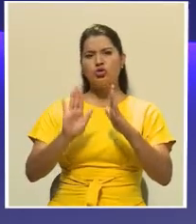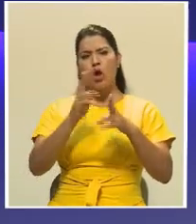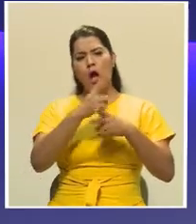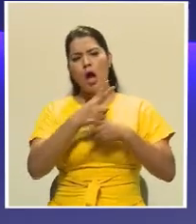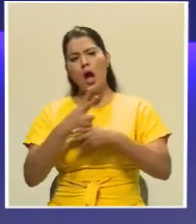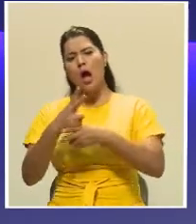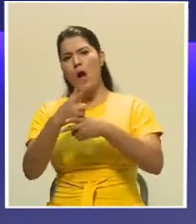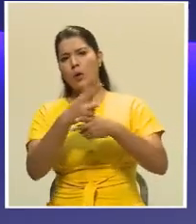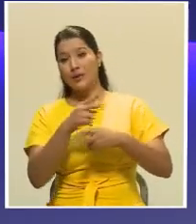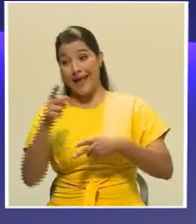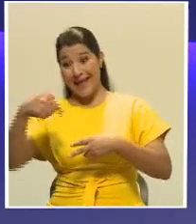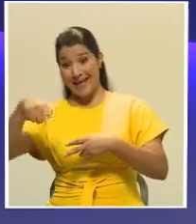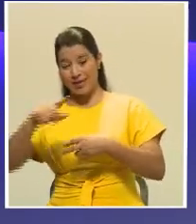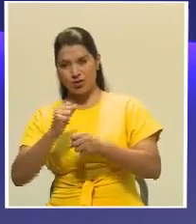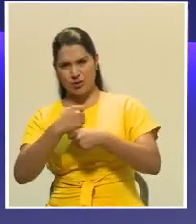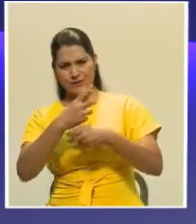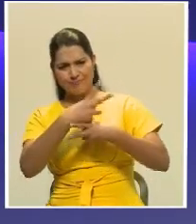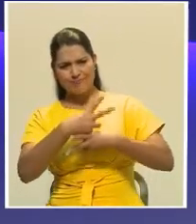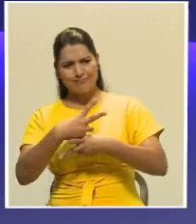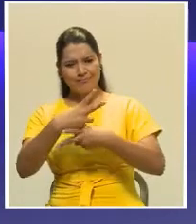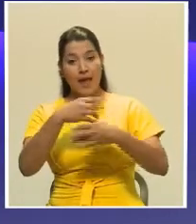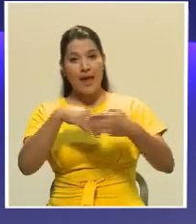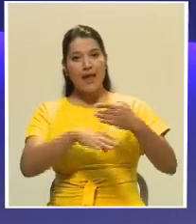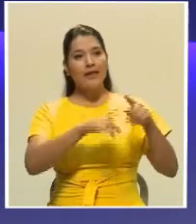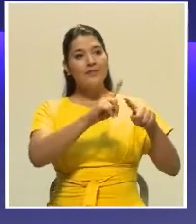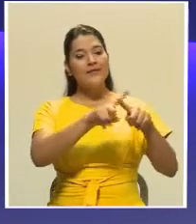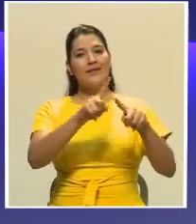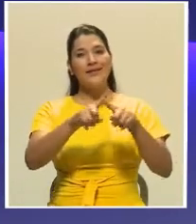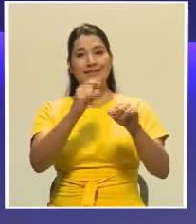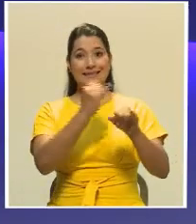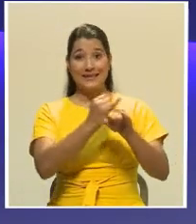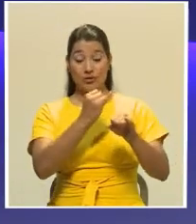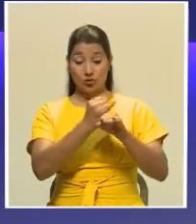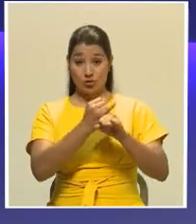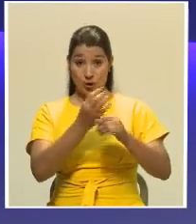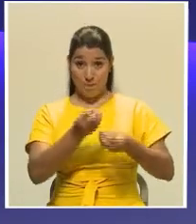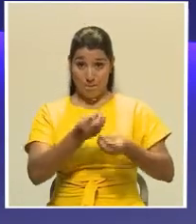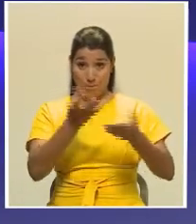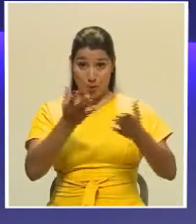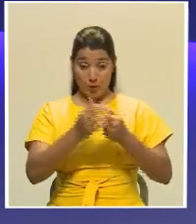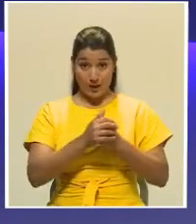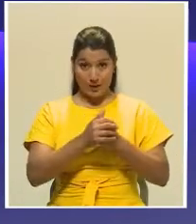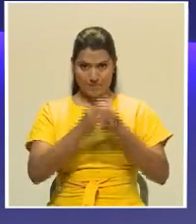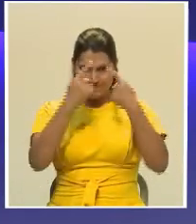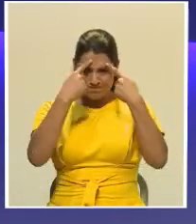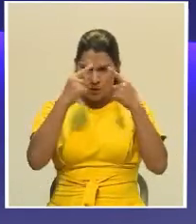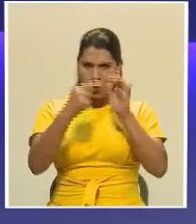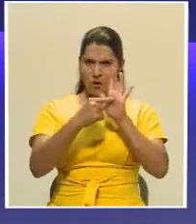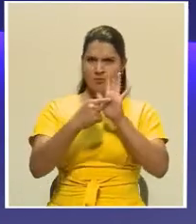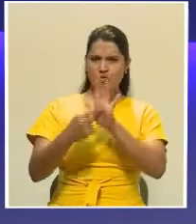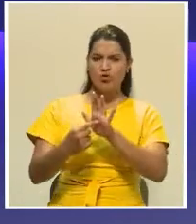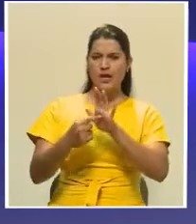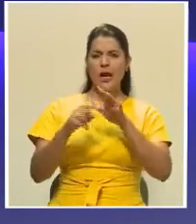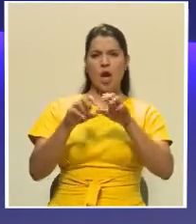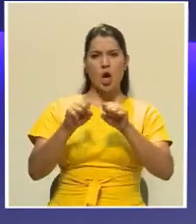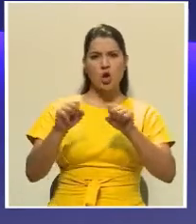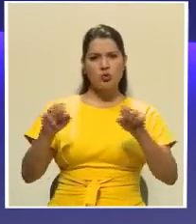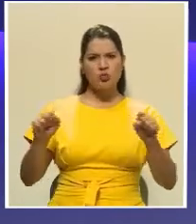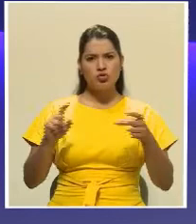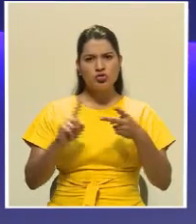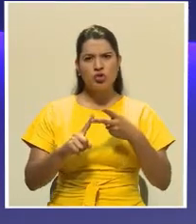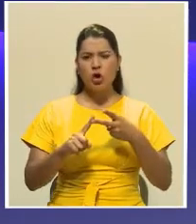auditorías periódicas en distintas instituciones públicas han revelado actos de corrupción,